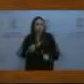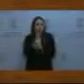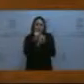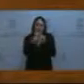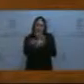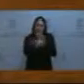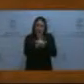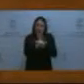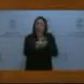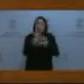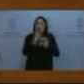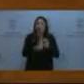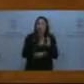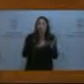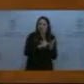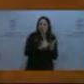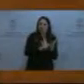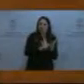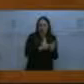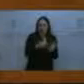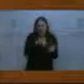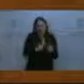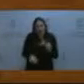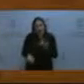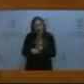el fiscal, sino también el laboral.